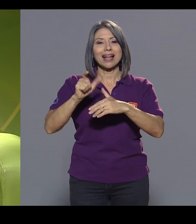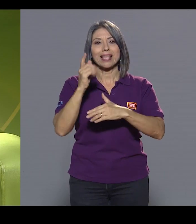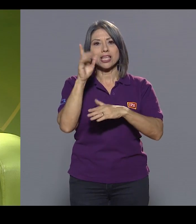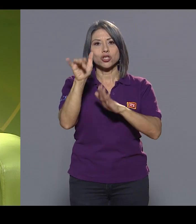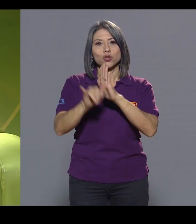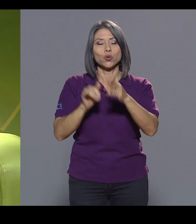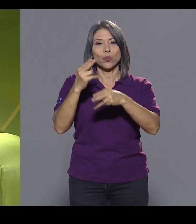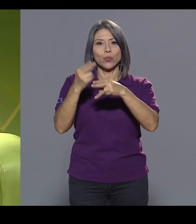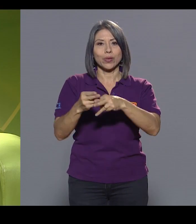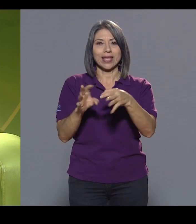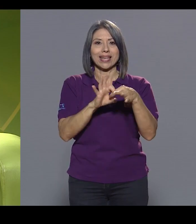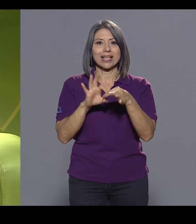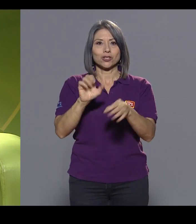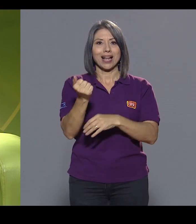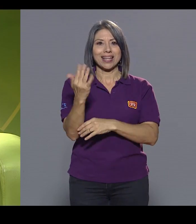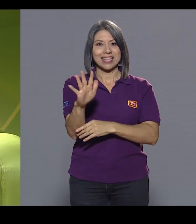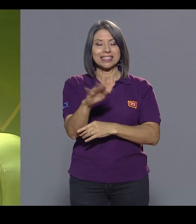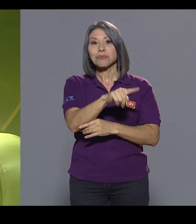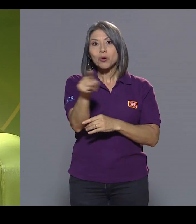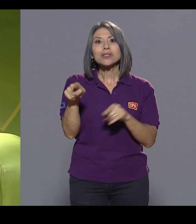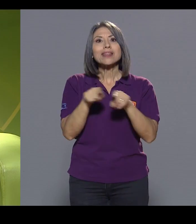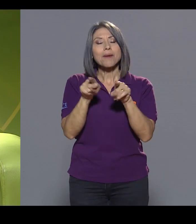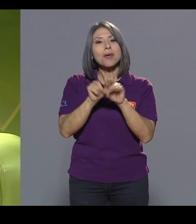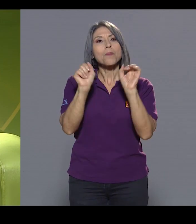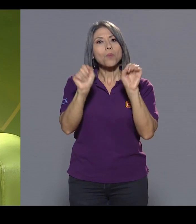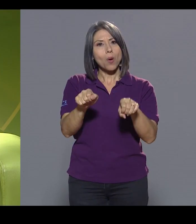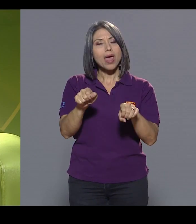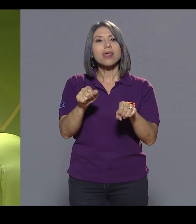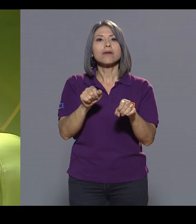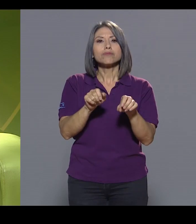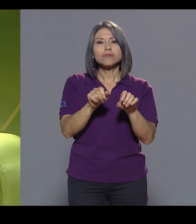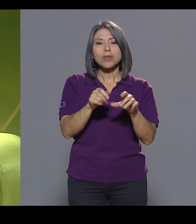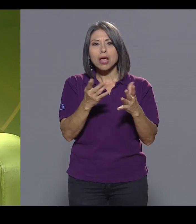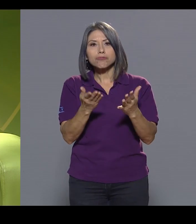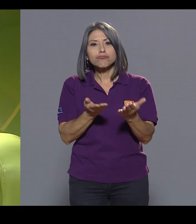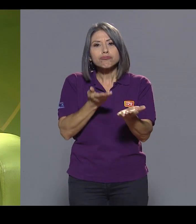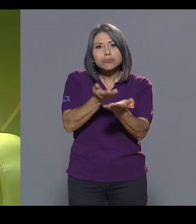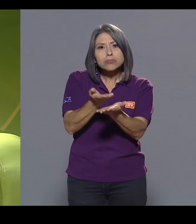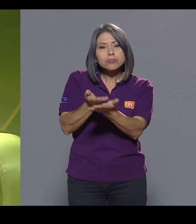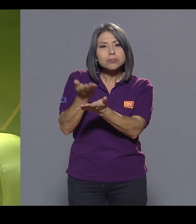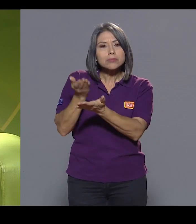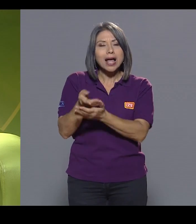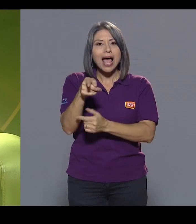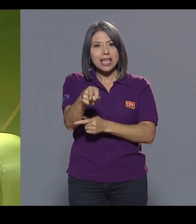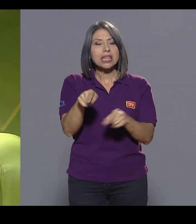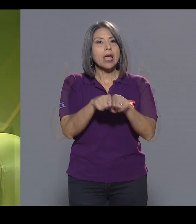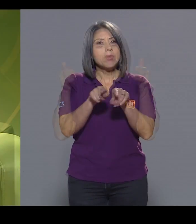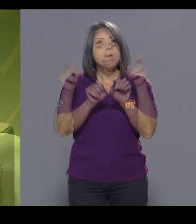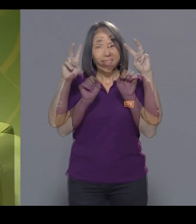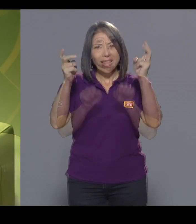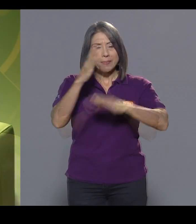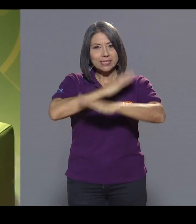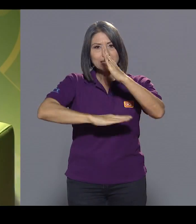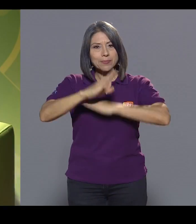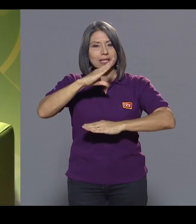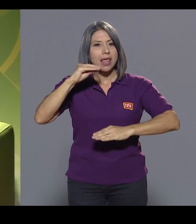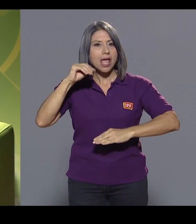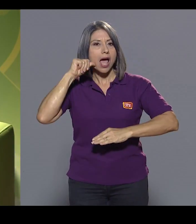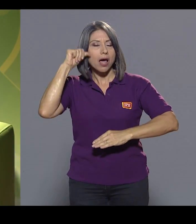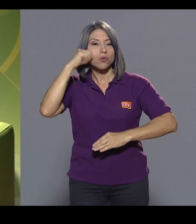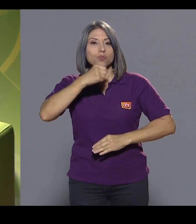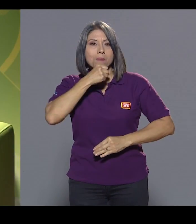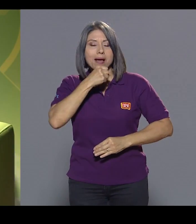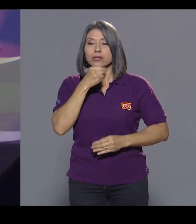YouTube. Nos encuentra como Nexos Canal 15 para que usted también pueda hacer sus aportes ahí y también sus consultas. Doña